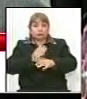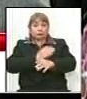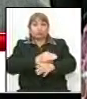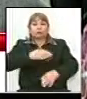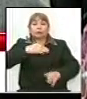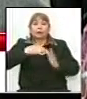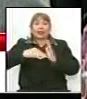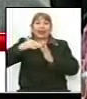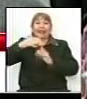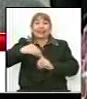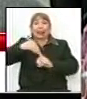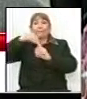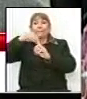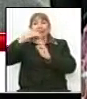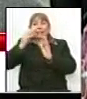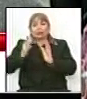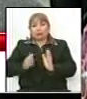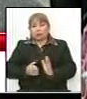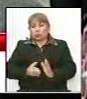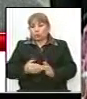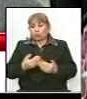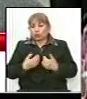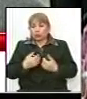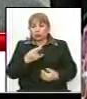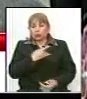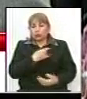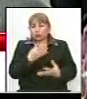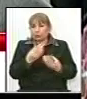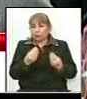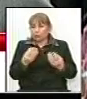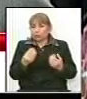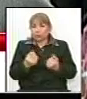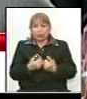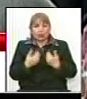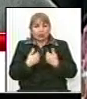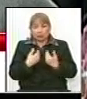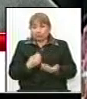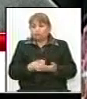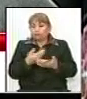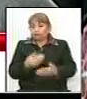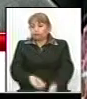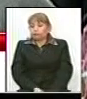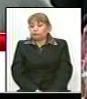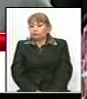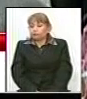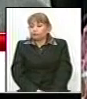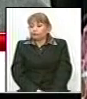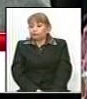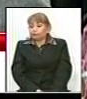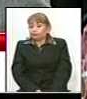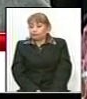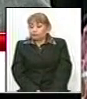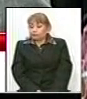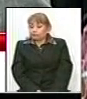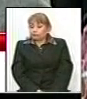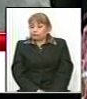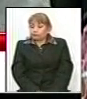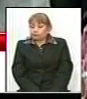las especializaciones de posgrado, ya muchas universidades la están ofertando. Muy bien, la siguiente, por